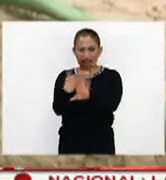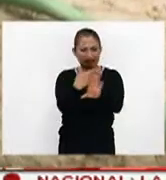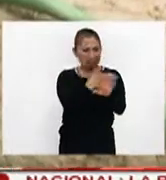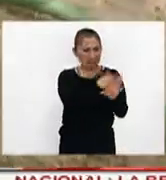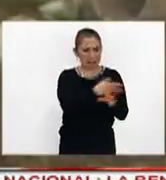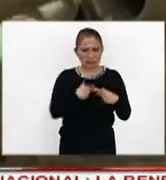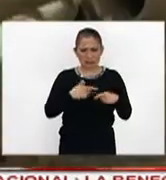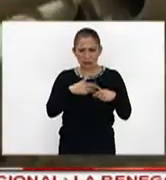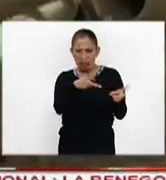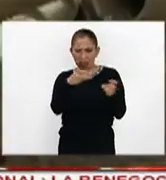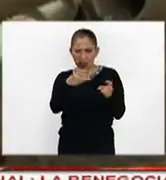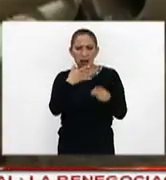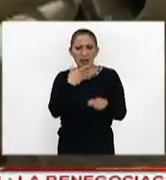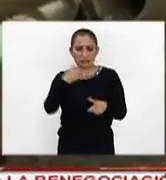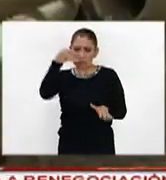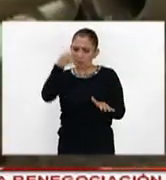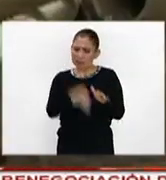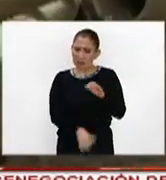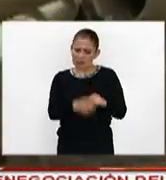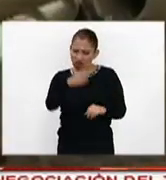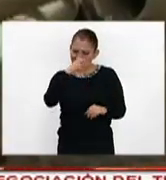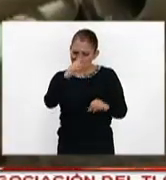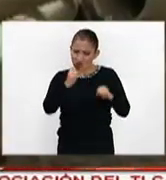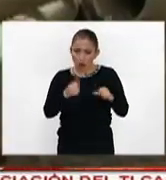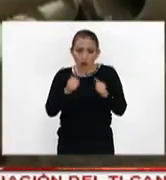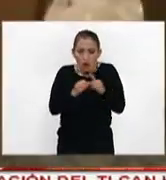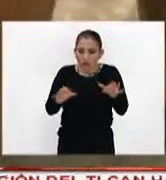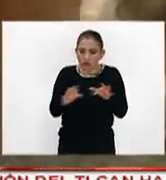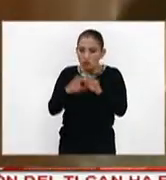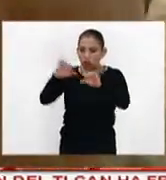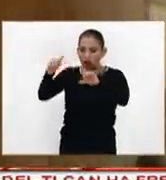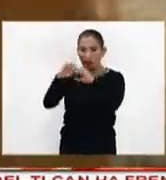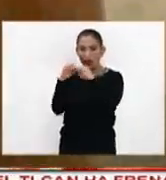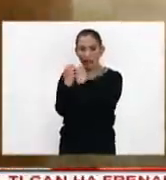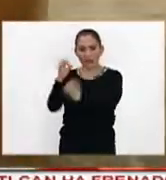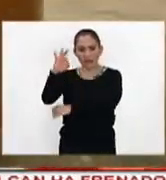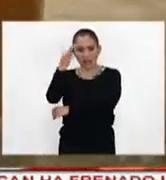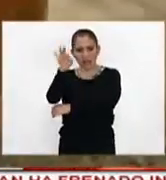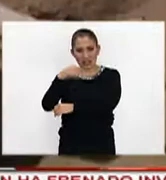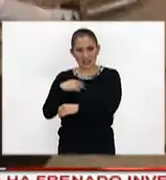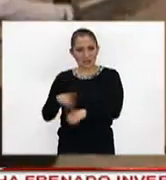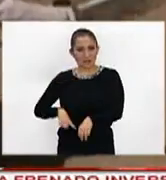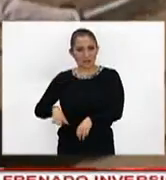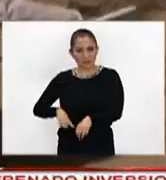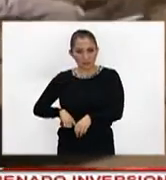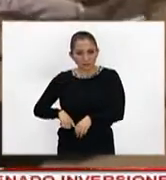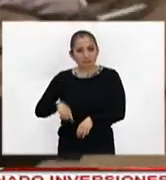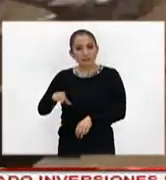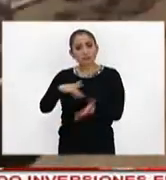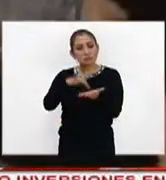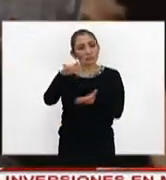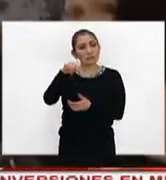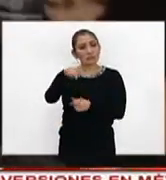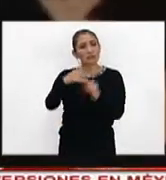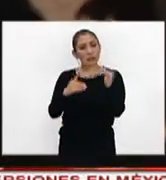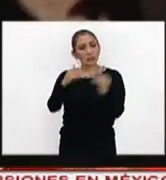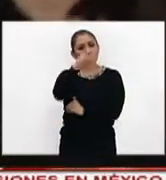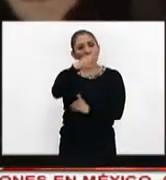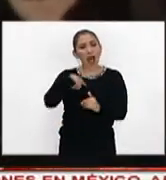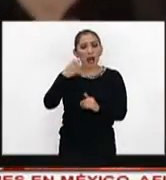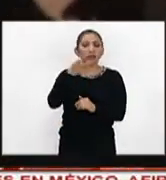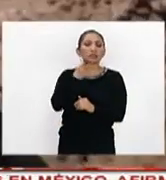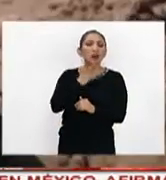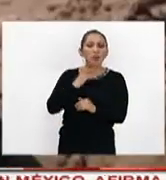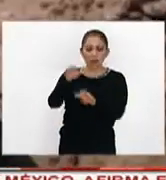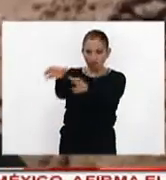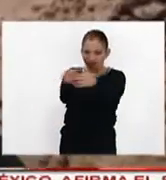el robo de combustible se profundizará con mayor coordinación con otras dependencias federales y estatales. Dijo que gracias a ello ha crecido el número de